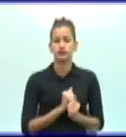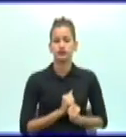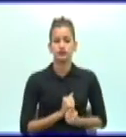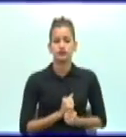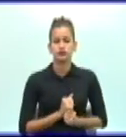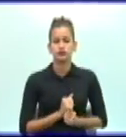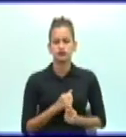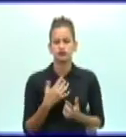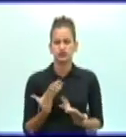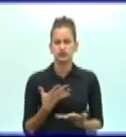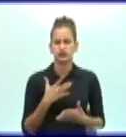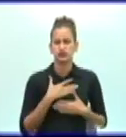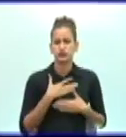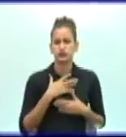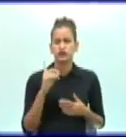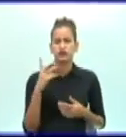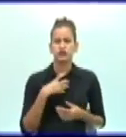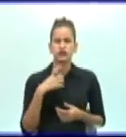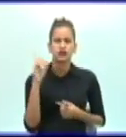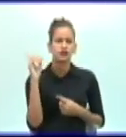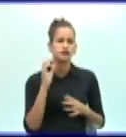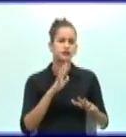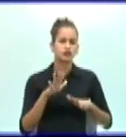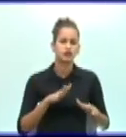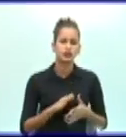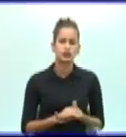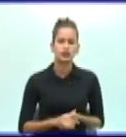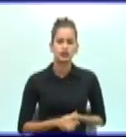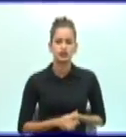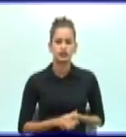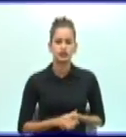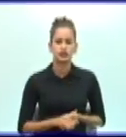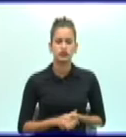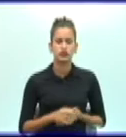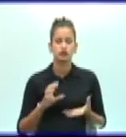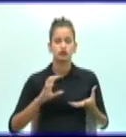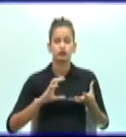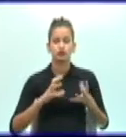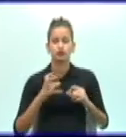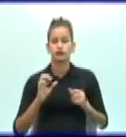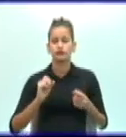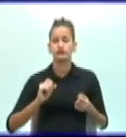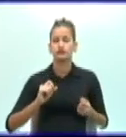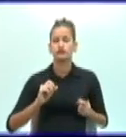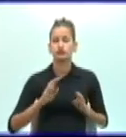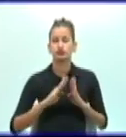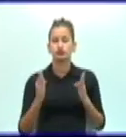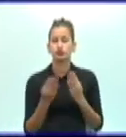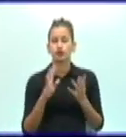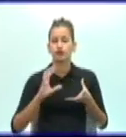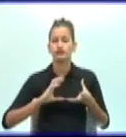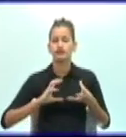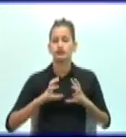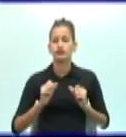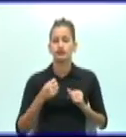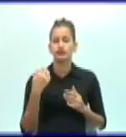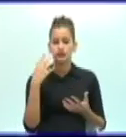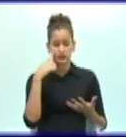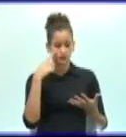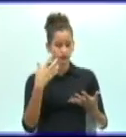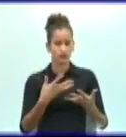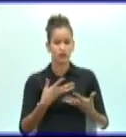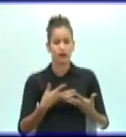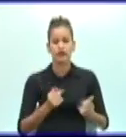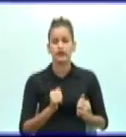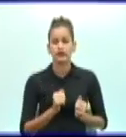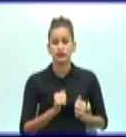¿Qué propiedades presenta este movimiento? Toda figura y su imagen por reflexión son simétricas respecto al